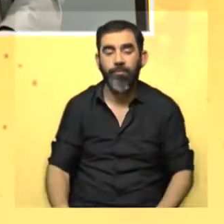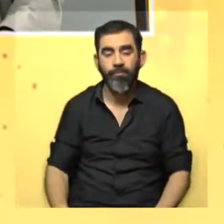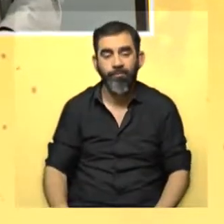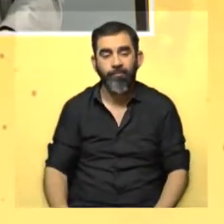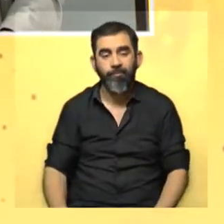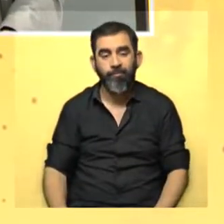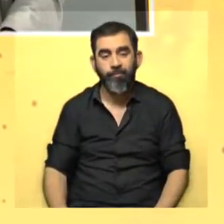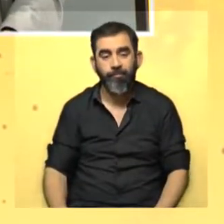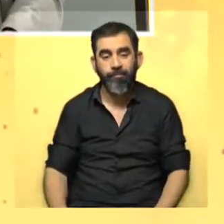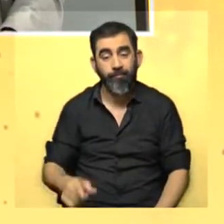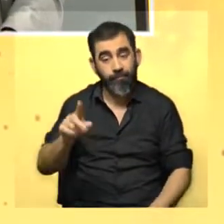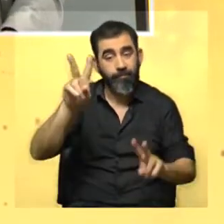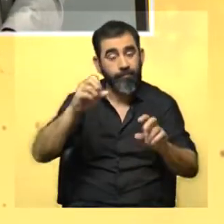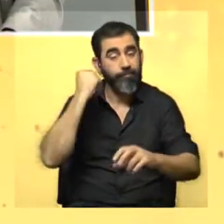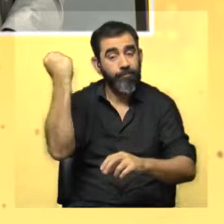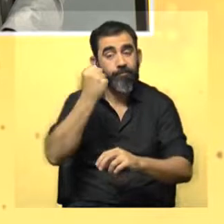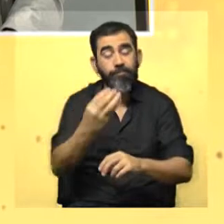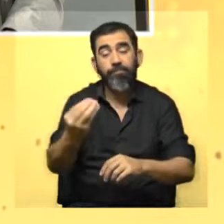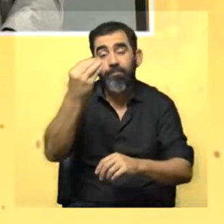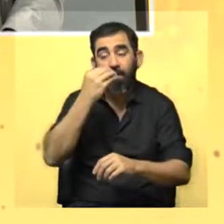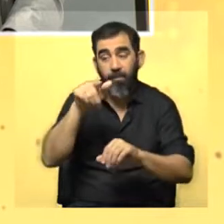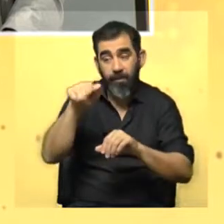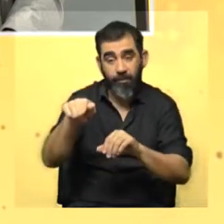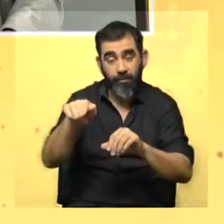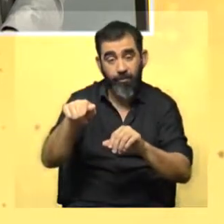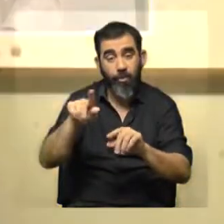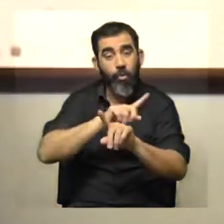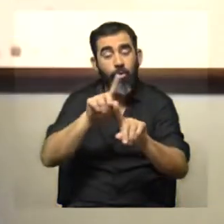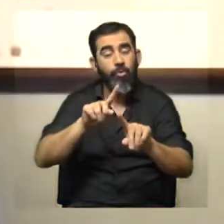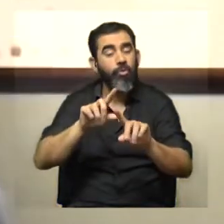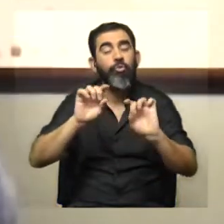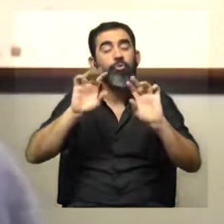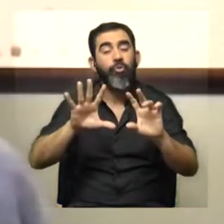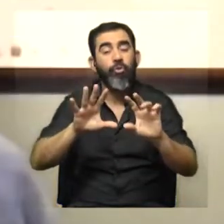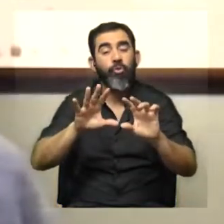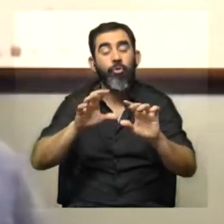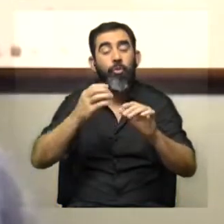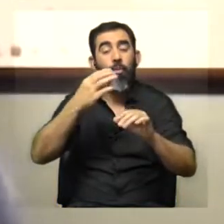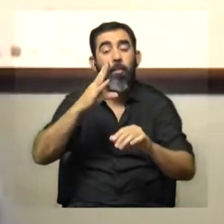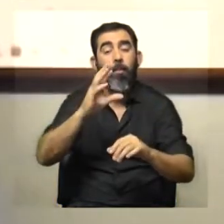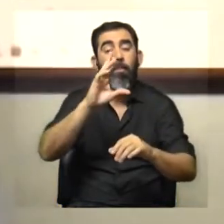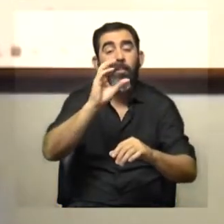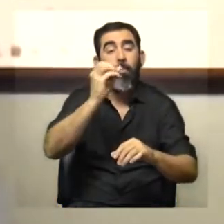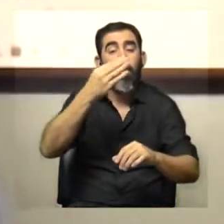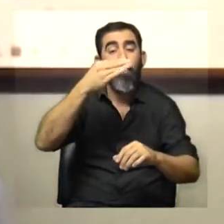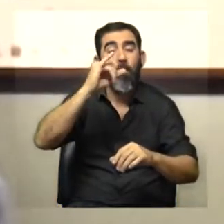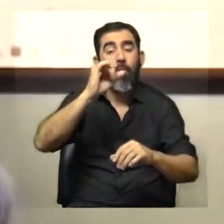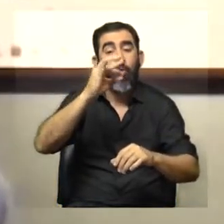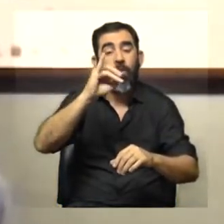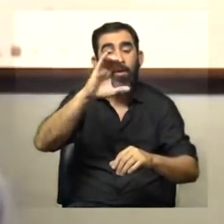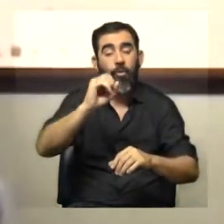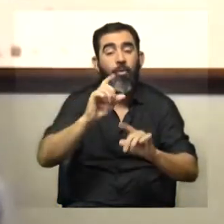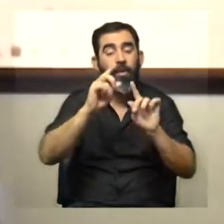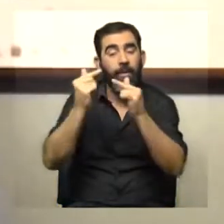punto fundamental. Cuando hablamos de alimentos fermentados, no estamos hablando necesariamente de probióticos. O sea, hay que